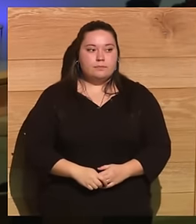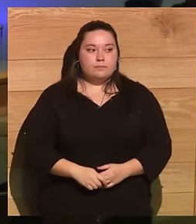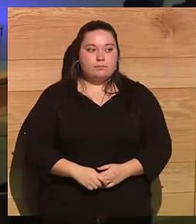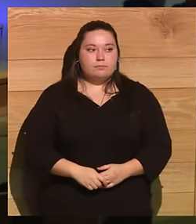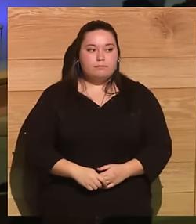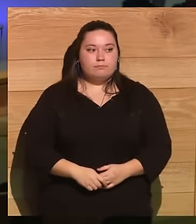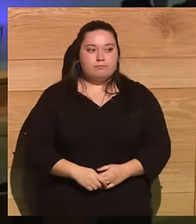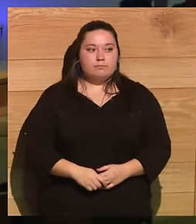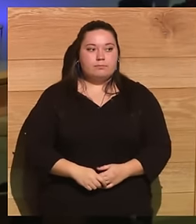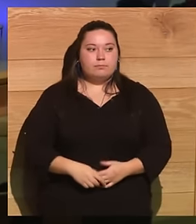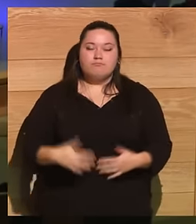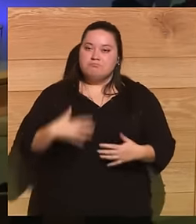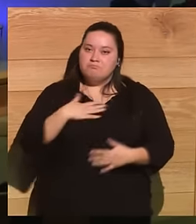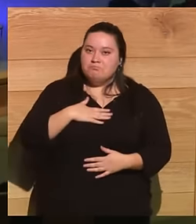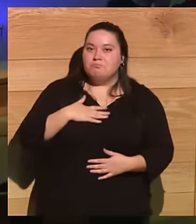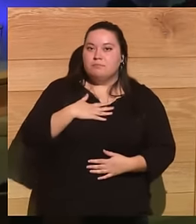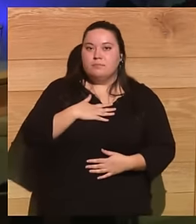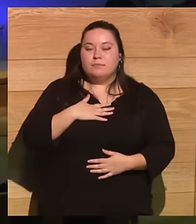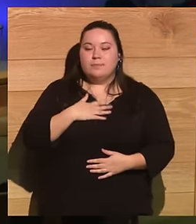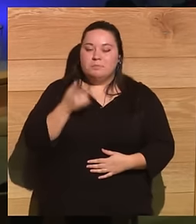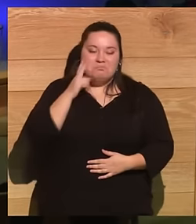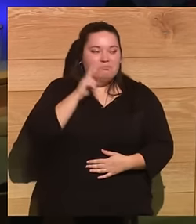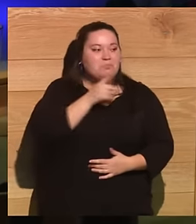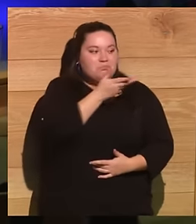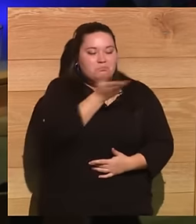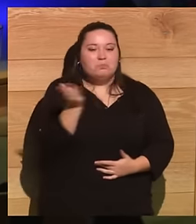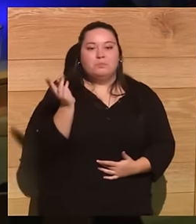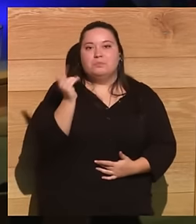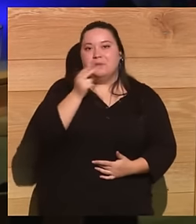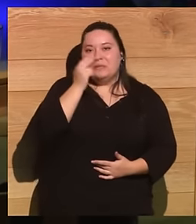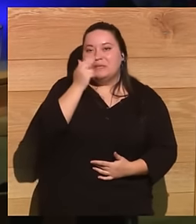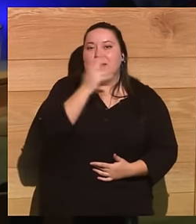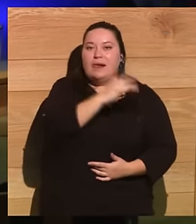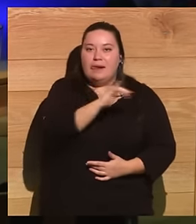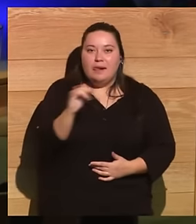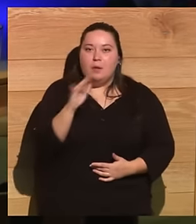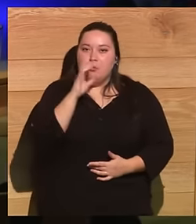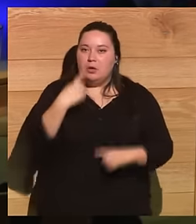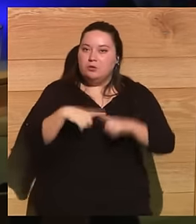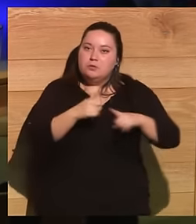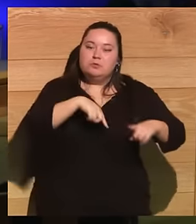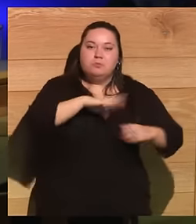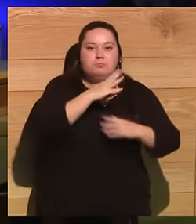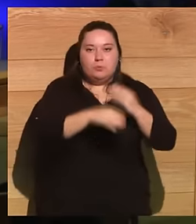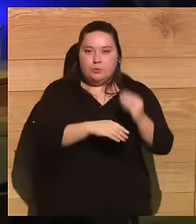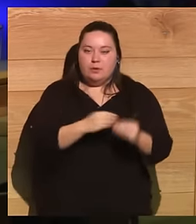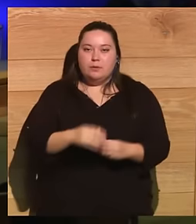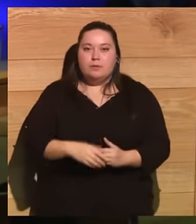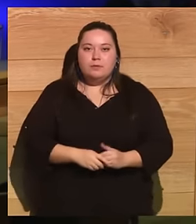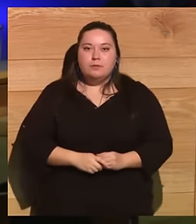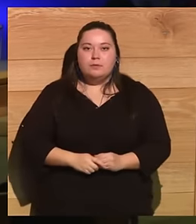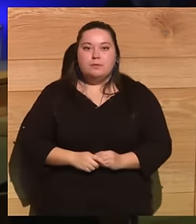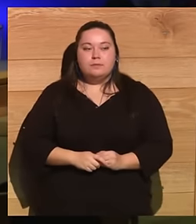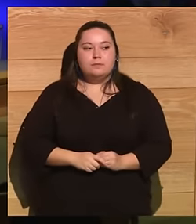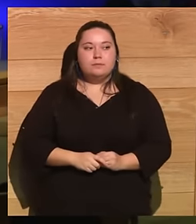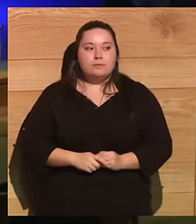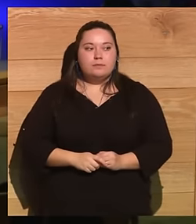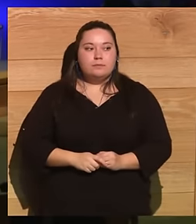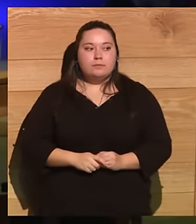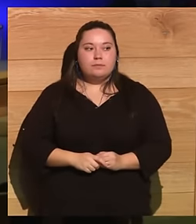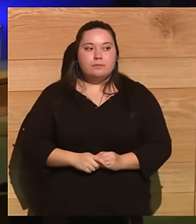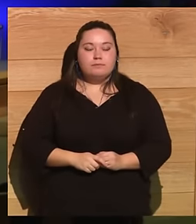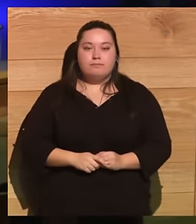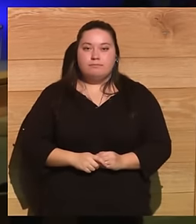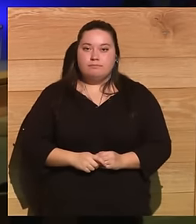Me alegra mucho ya el interés que parece que hay por lo que estamos haciendo, que es, en el